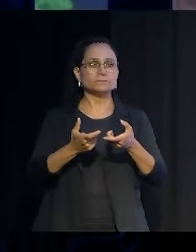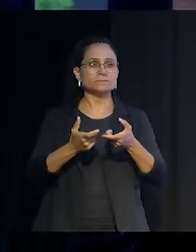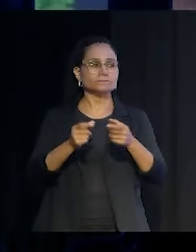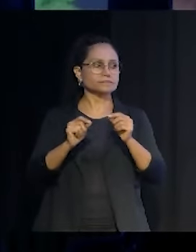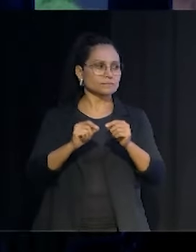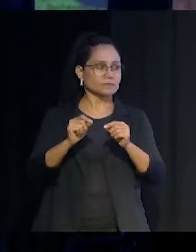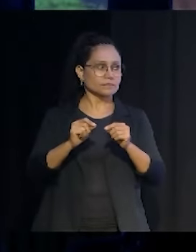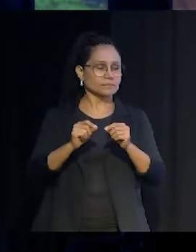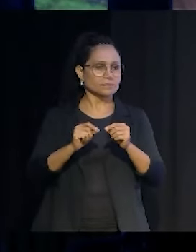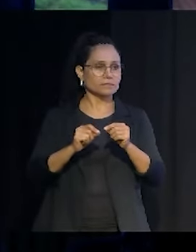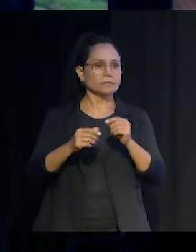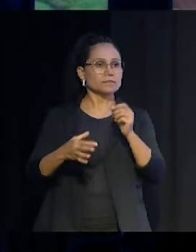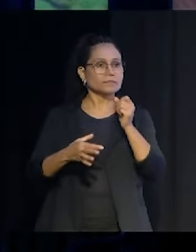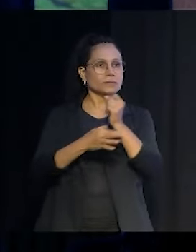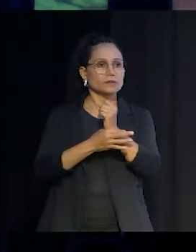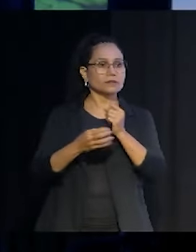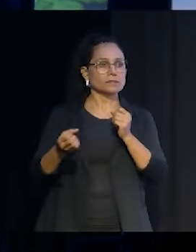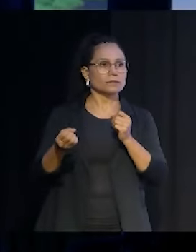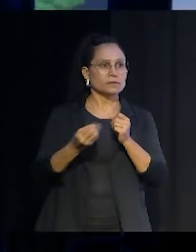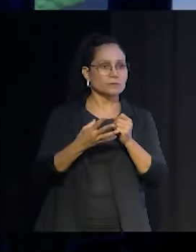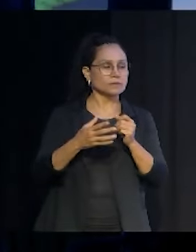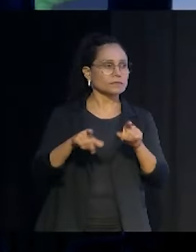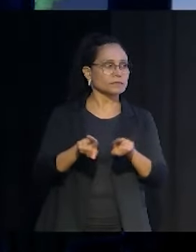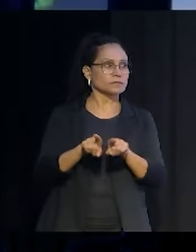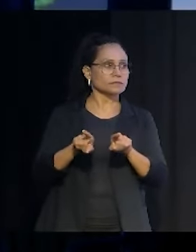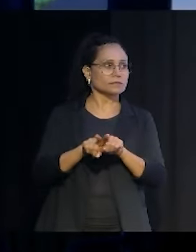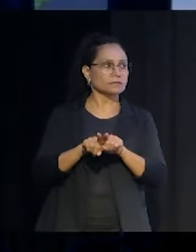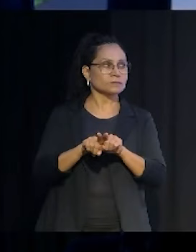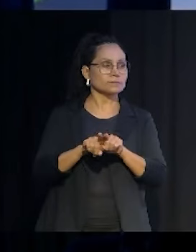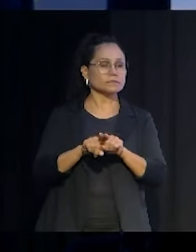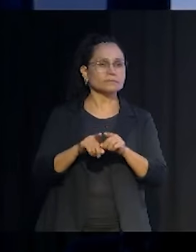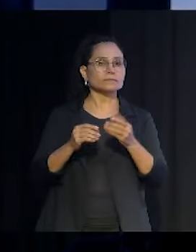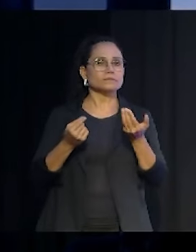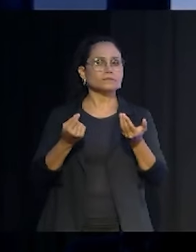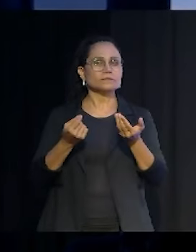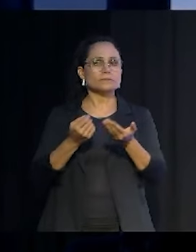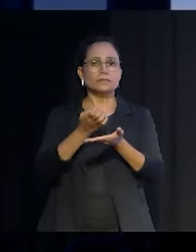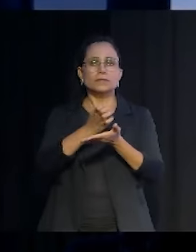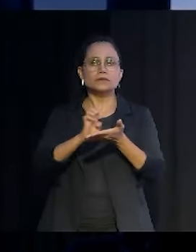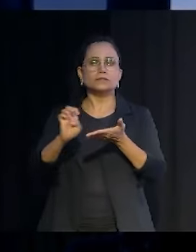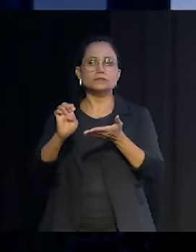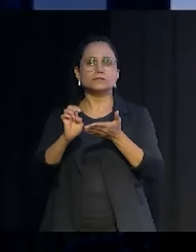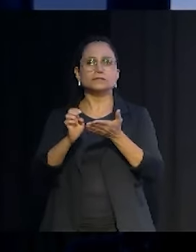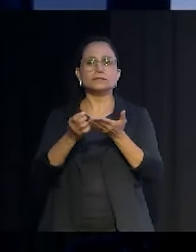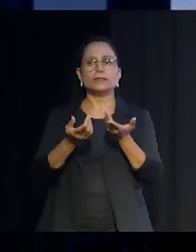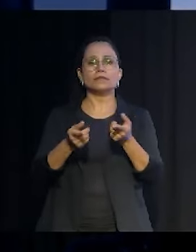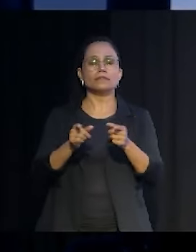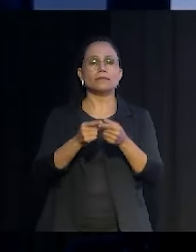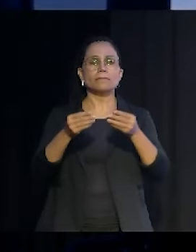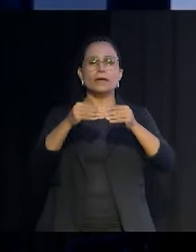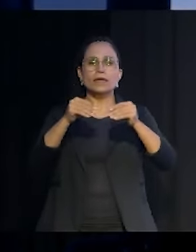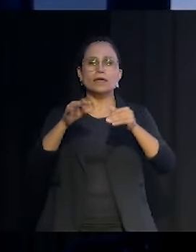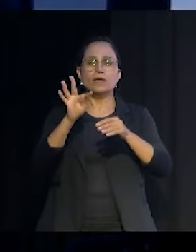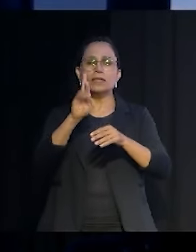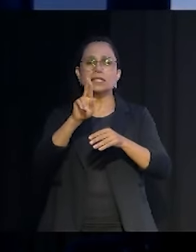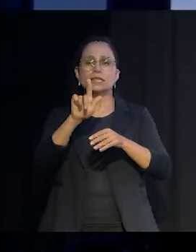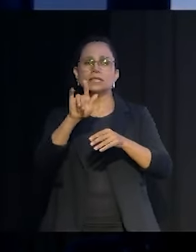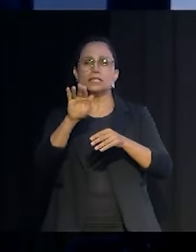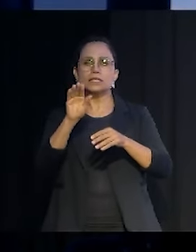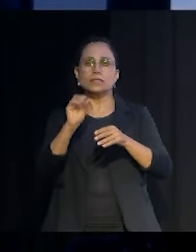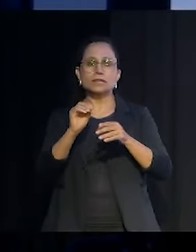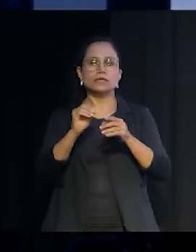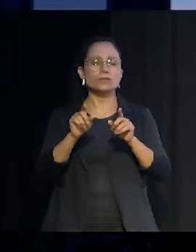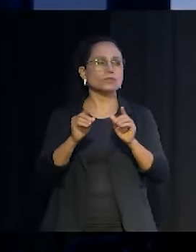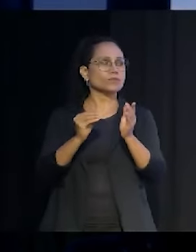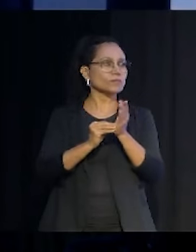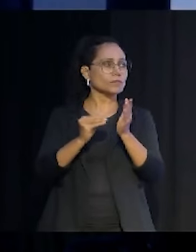crecer, triplicar, cuantificar y tener nuevos procesos. De aquí a 10 años vamos a exportar trigo también. Entonces, hay espacios para